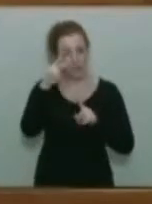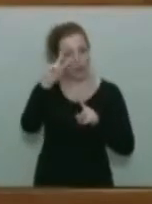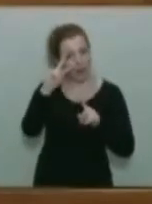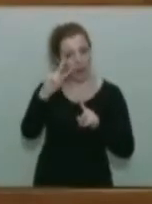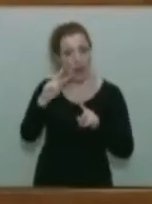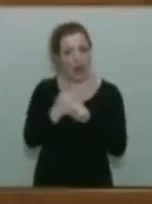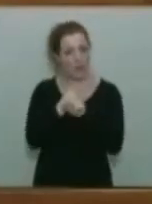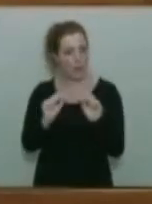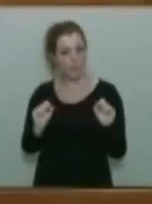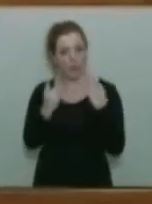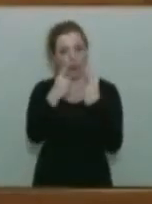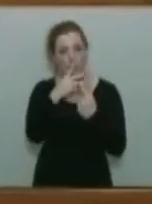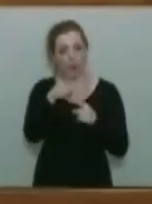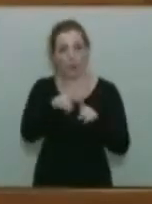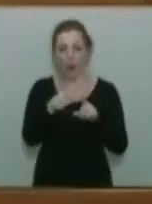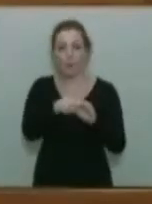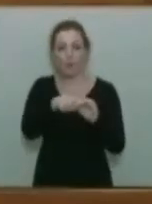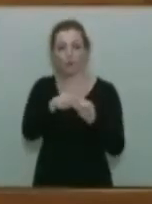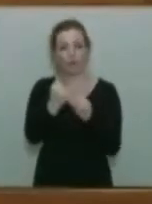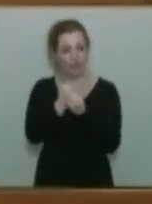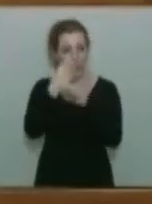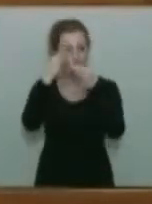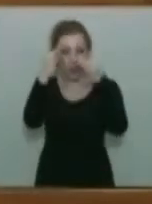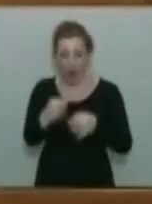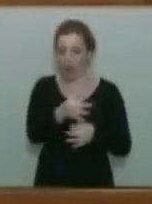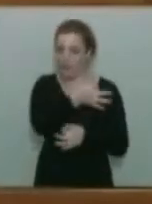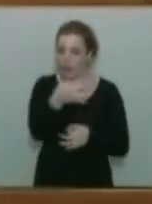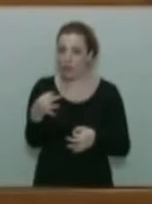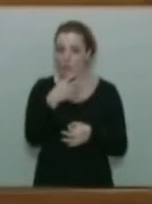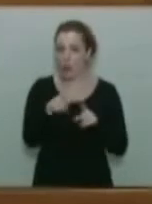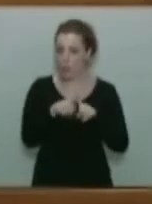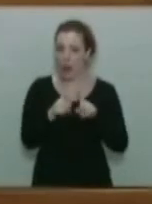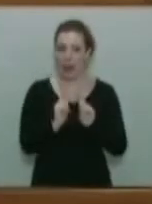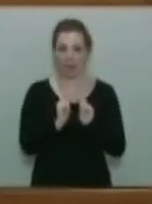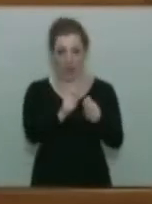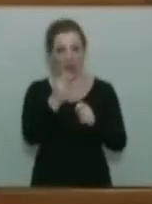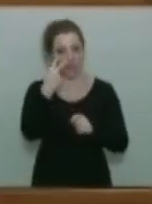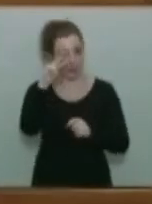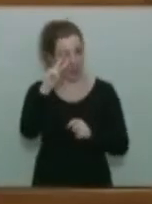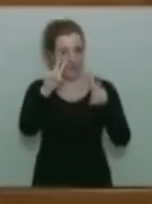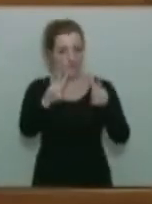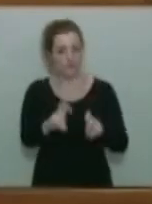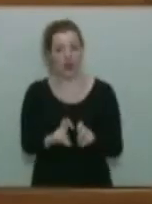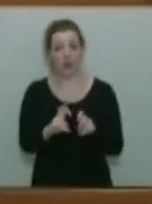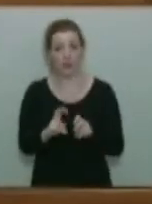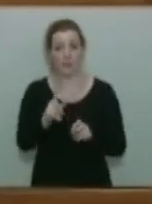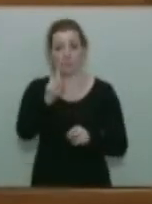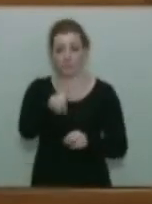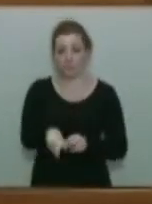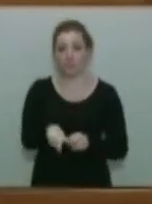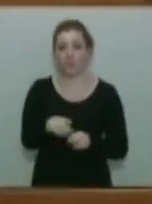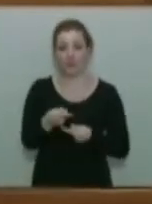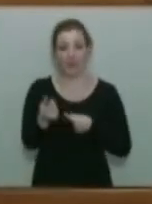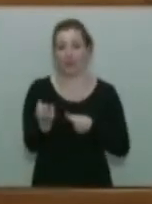puesto de trabajo real, efectivo, y que sirva como experiencia. Y sobre todo que luego se controle